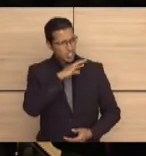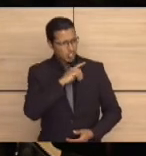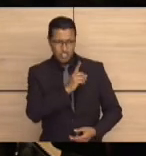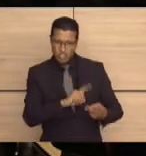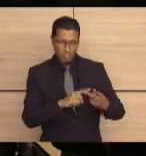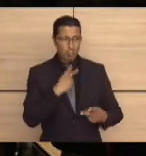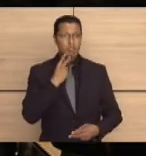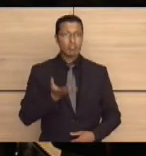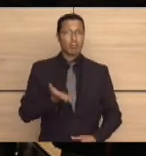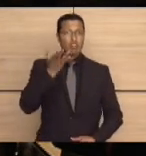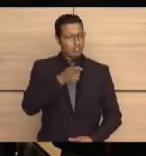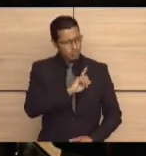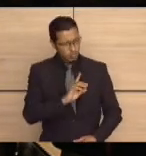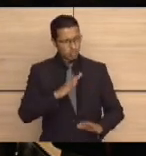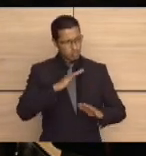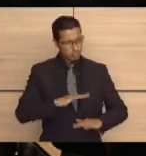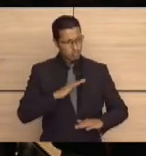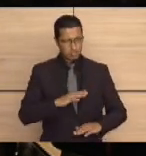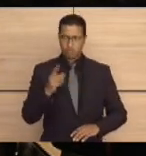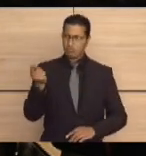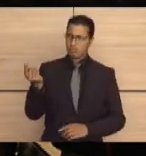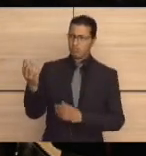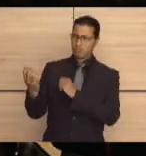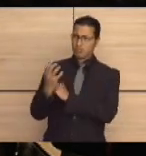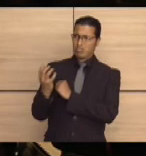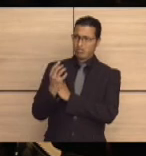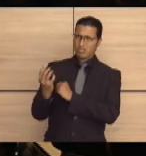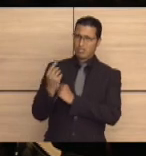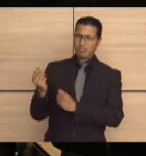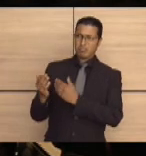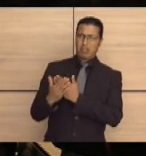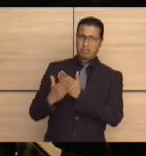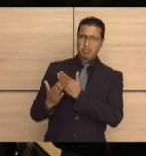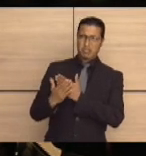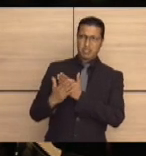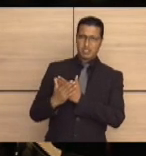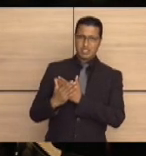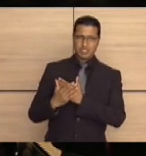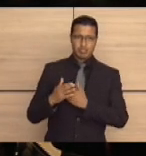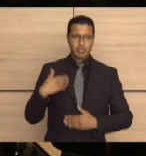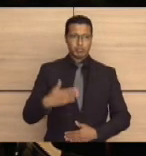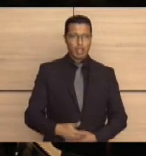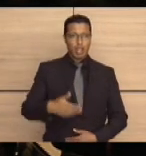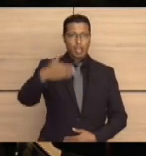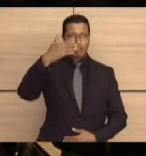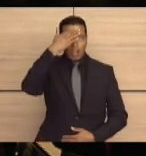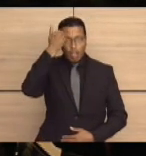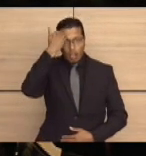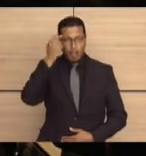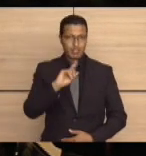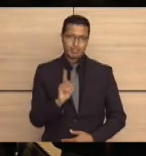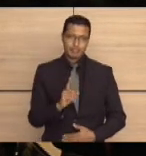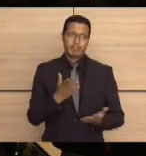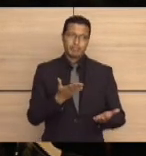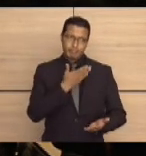la voz, pero es que son las primeras cosas que se nos olvidan. Y hoy podríamos solucionar tantos problemas en el país y en el